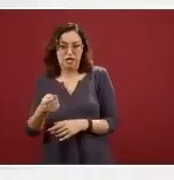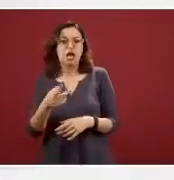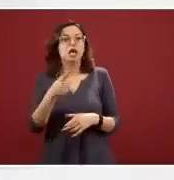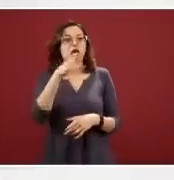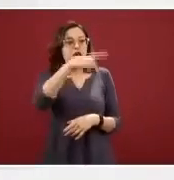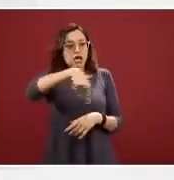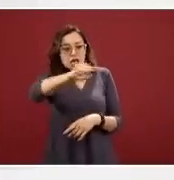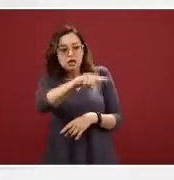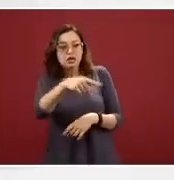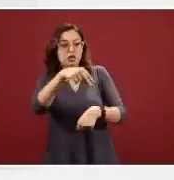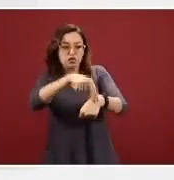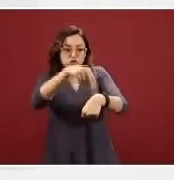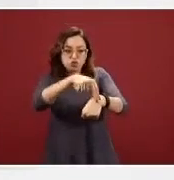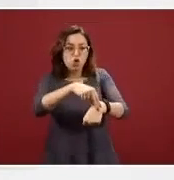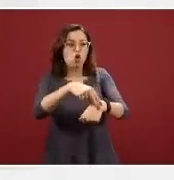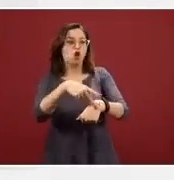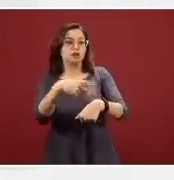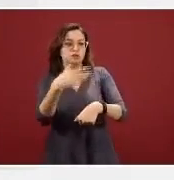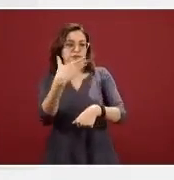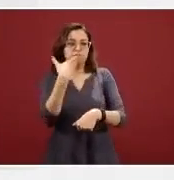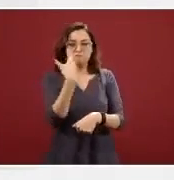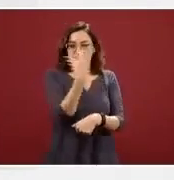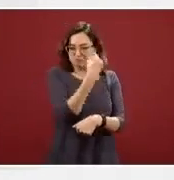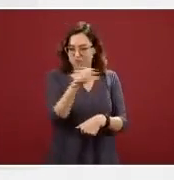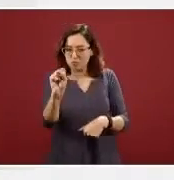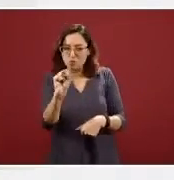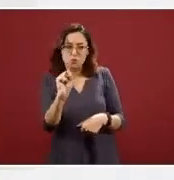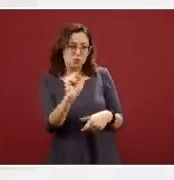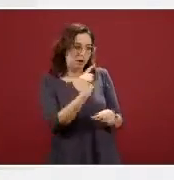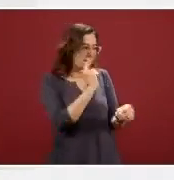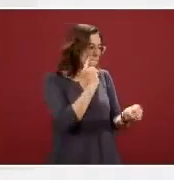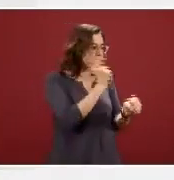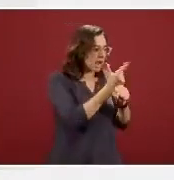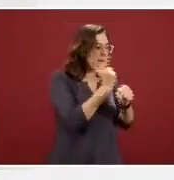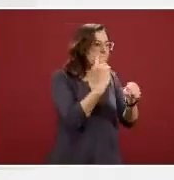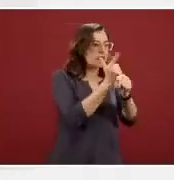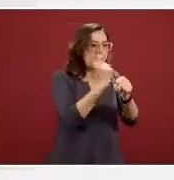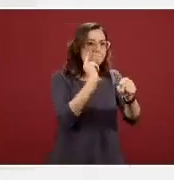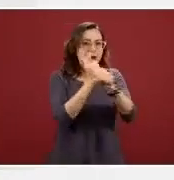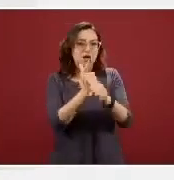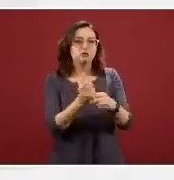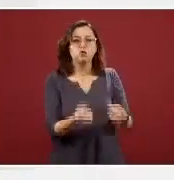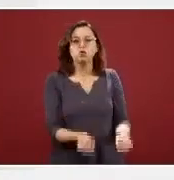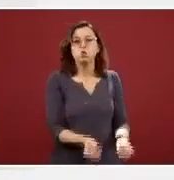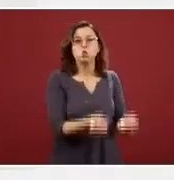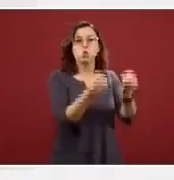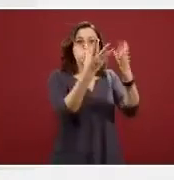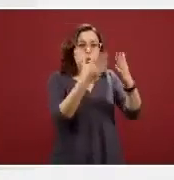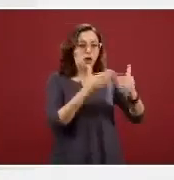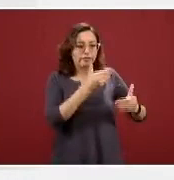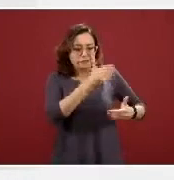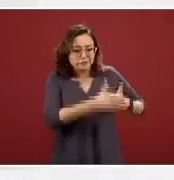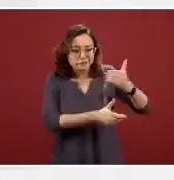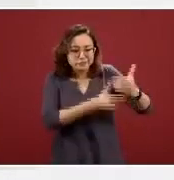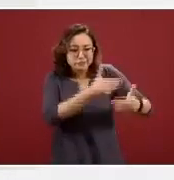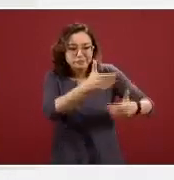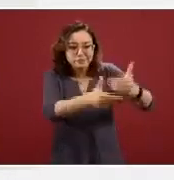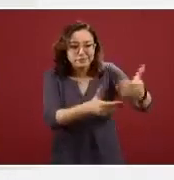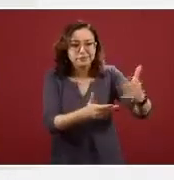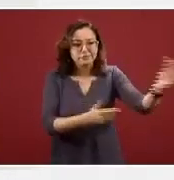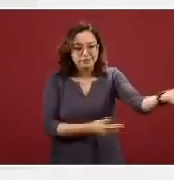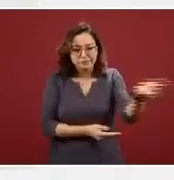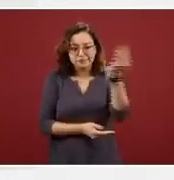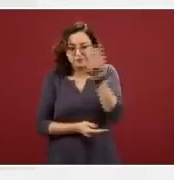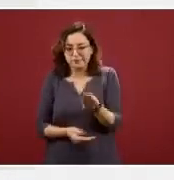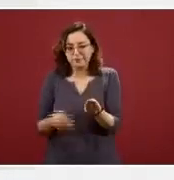grupos de expertos clínicos que están alineando los diferentes insumos en los diferentes pasos de atención con los